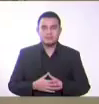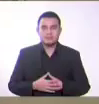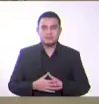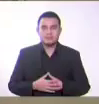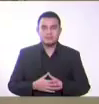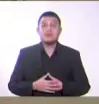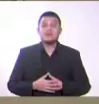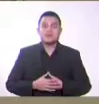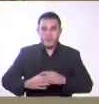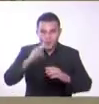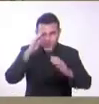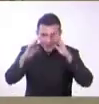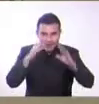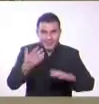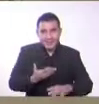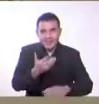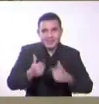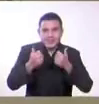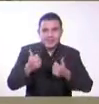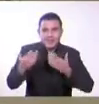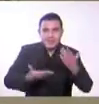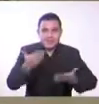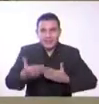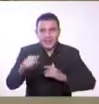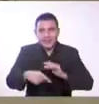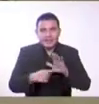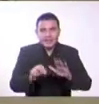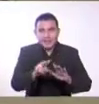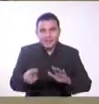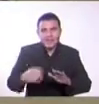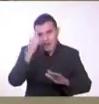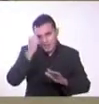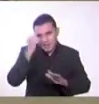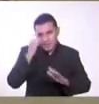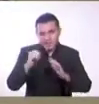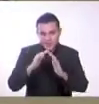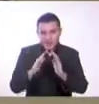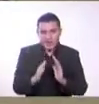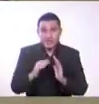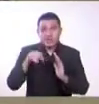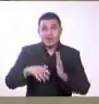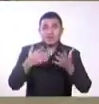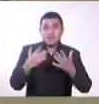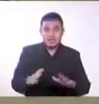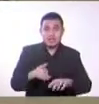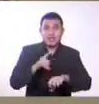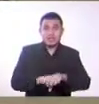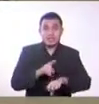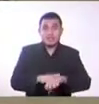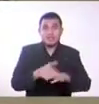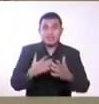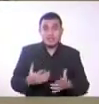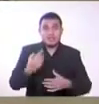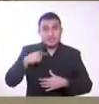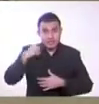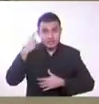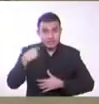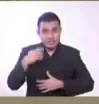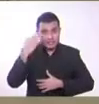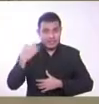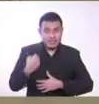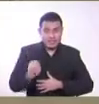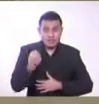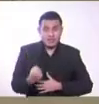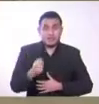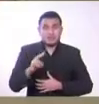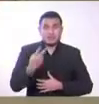Hola, bienvenidos a esta clase Aprendamos en Casa. Hoy ha llegado el turno de los chicos estudiantes de segundo año de